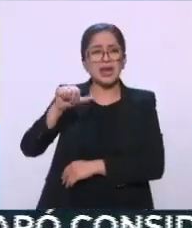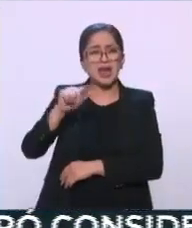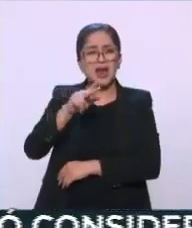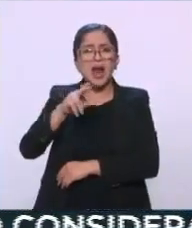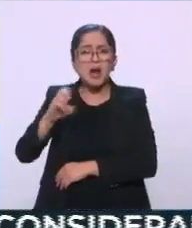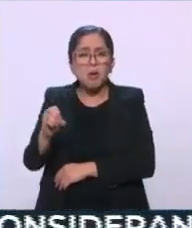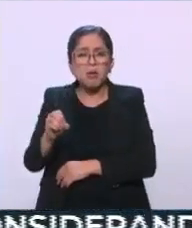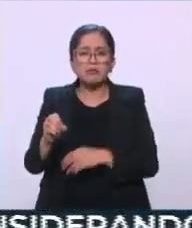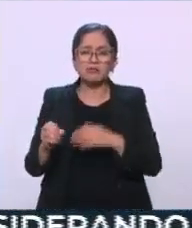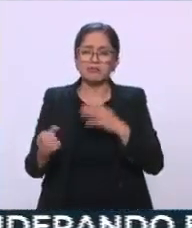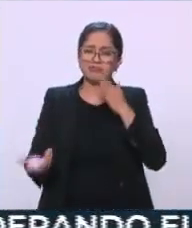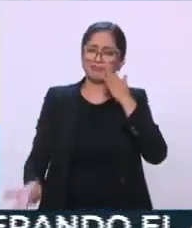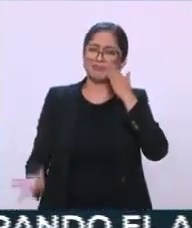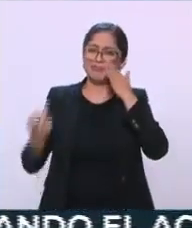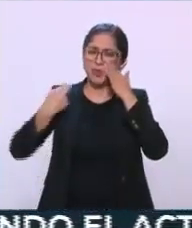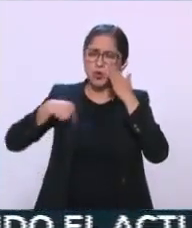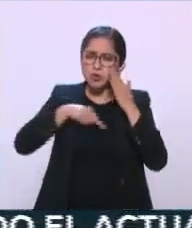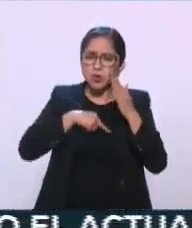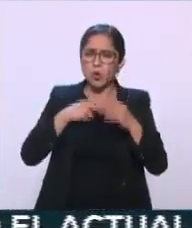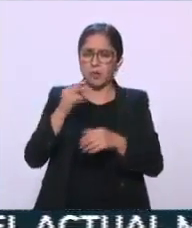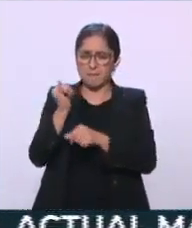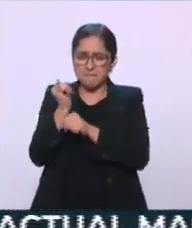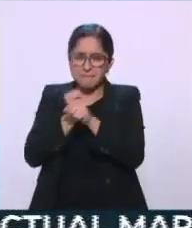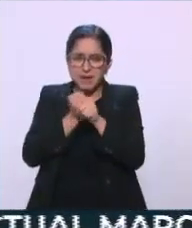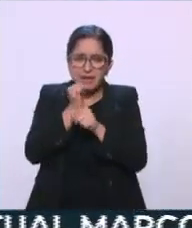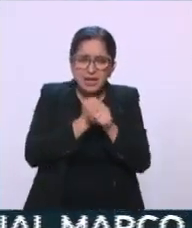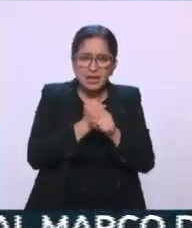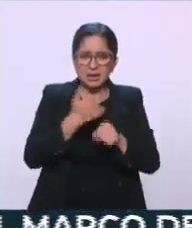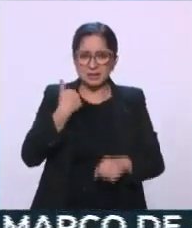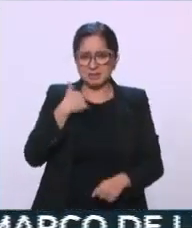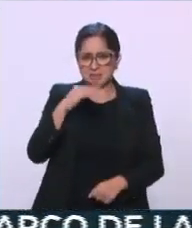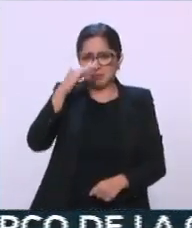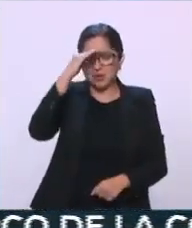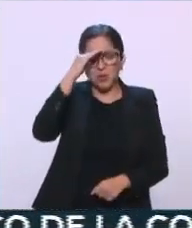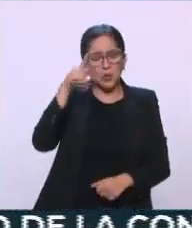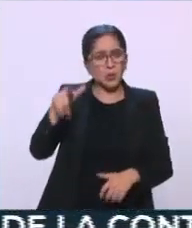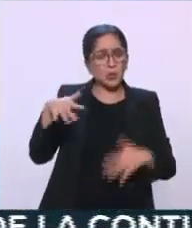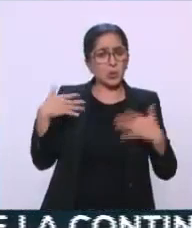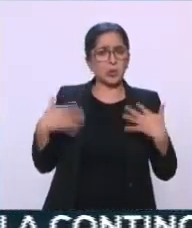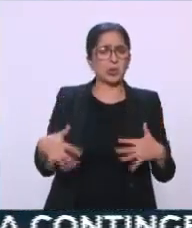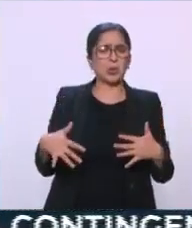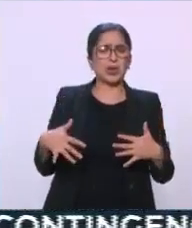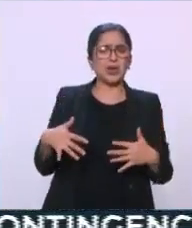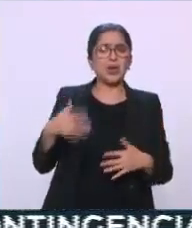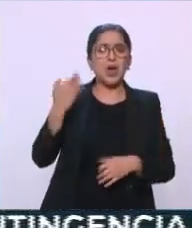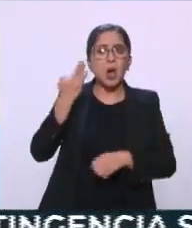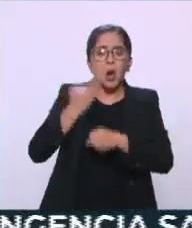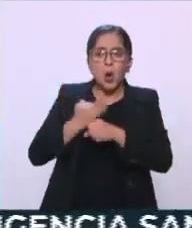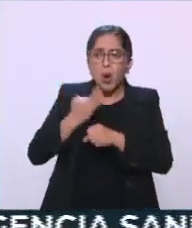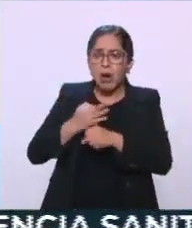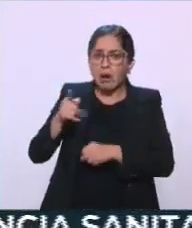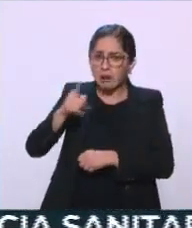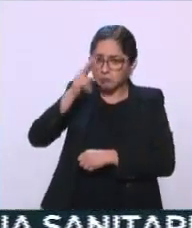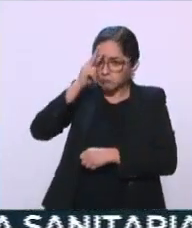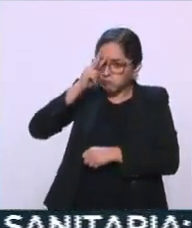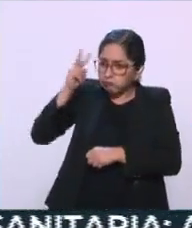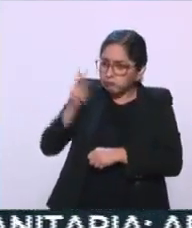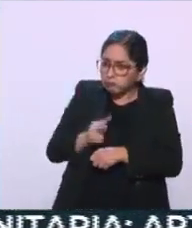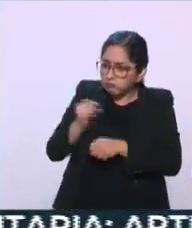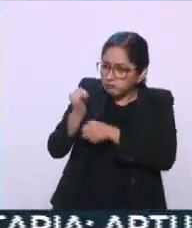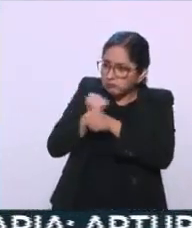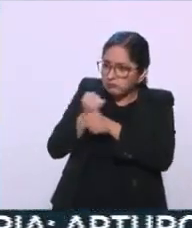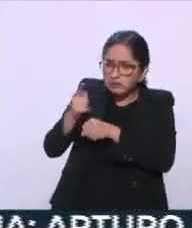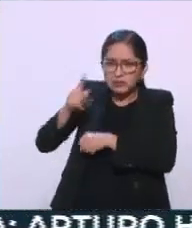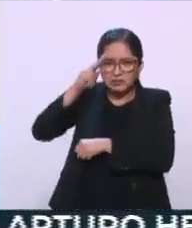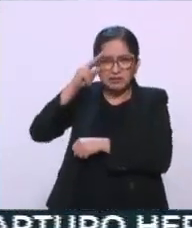que los que estudiamos este tema incluso considerábamos ya muy alto, pero no de ese tamaño, ¿verdad?